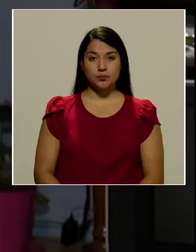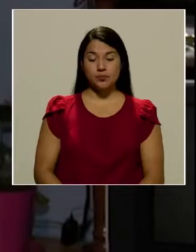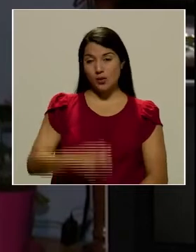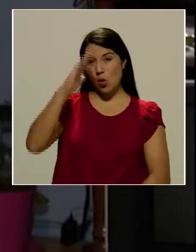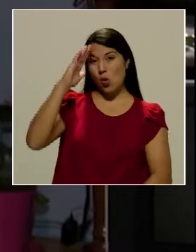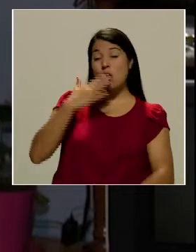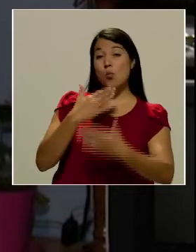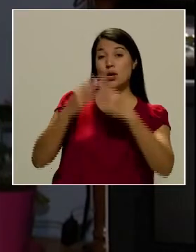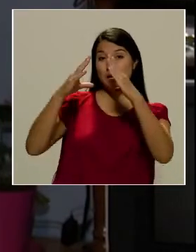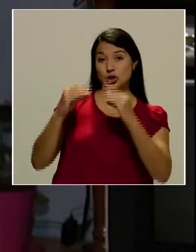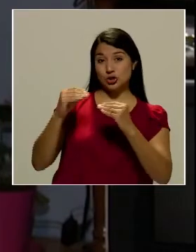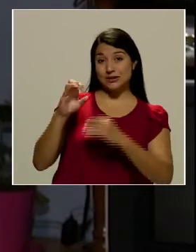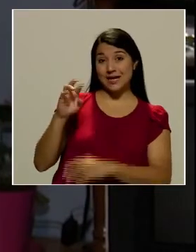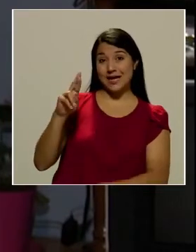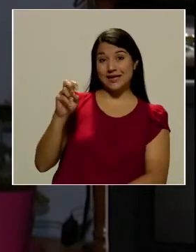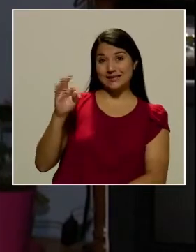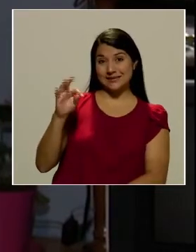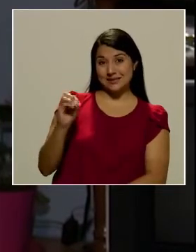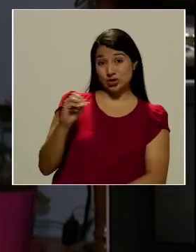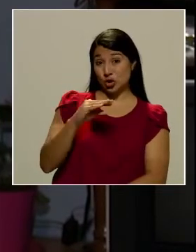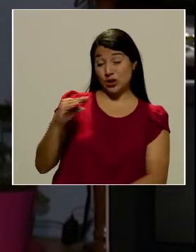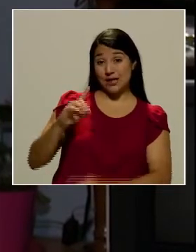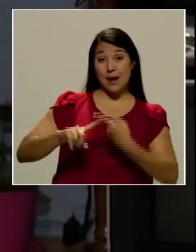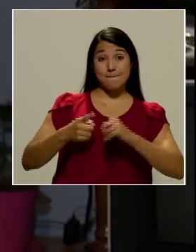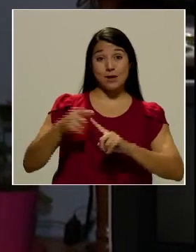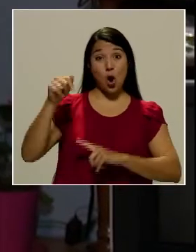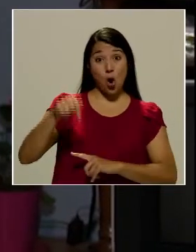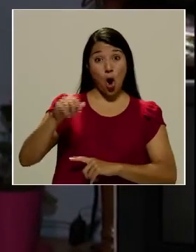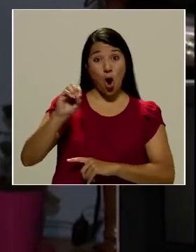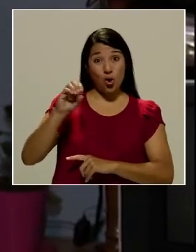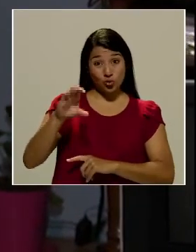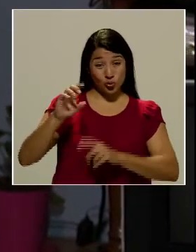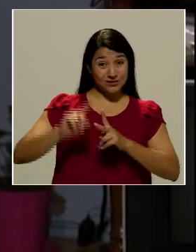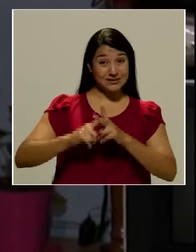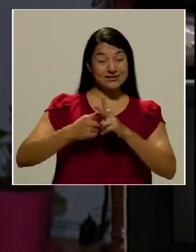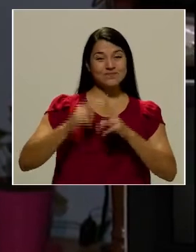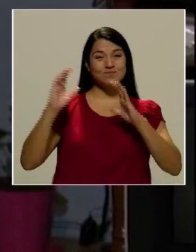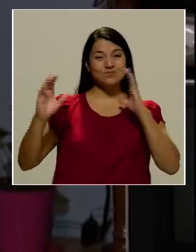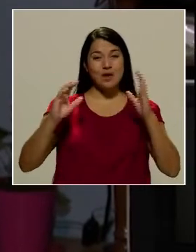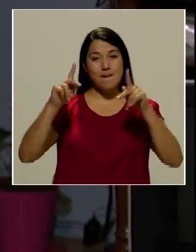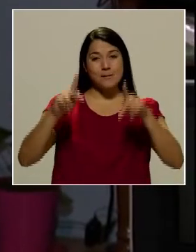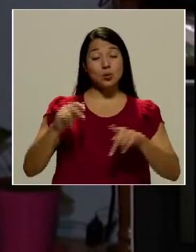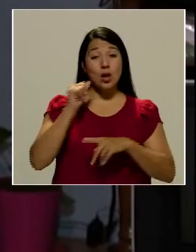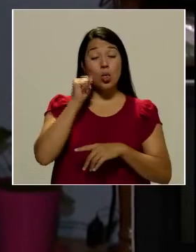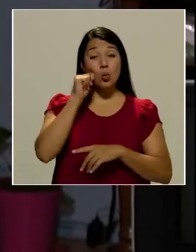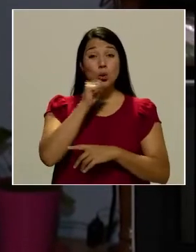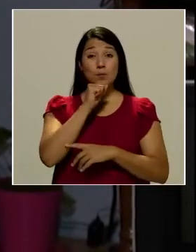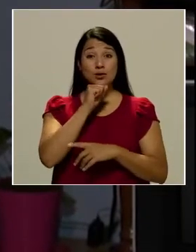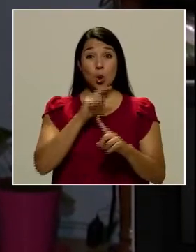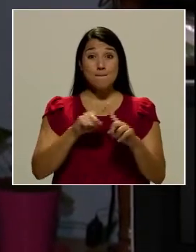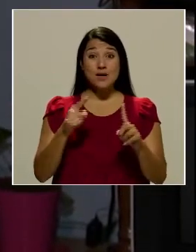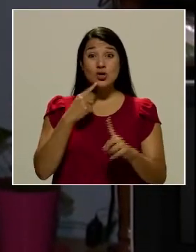Hola, ¿qué tal? Muy buenas noches, don Ernesto y amigos televidentes. En el mes de octubre se conmemora al adulto mayor. Sin embargo, datos del